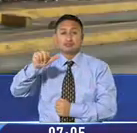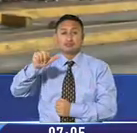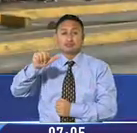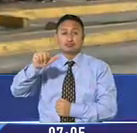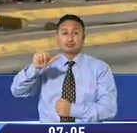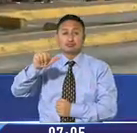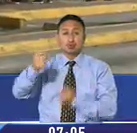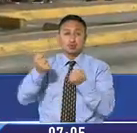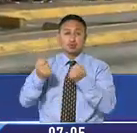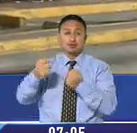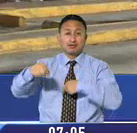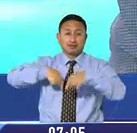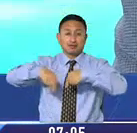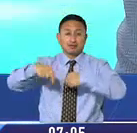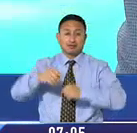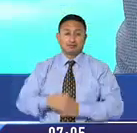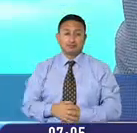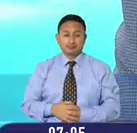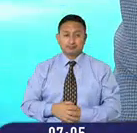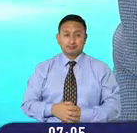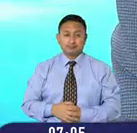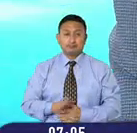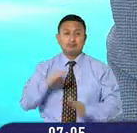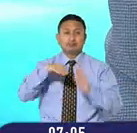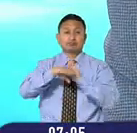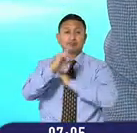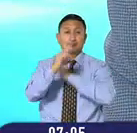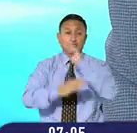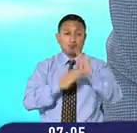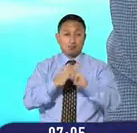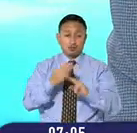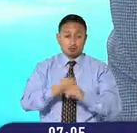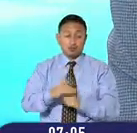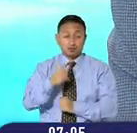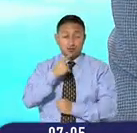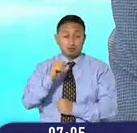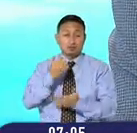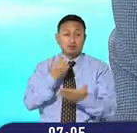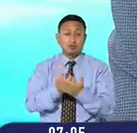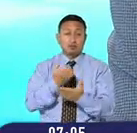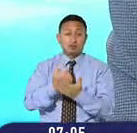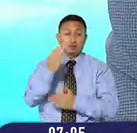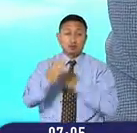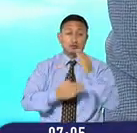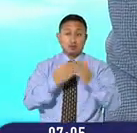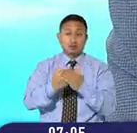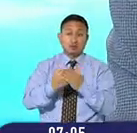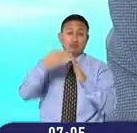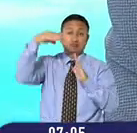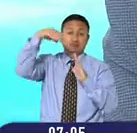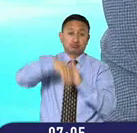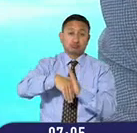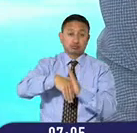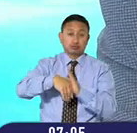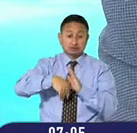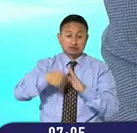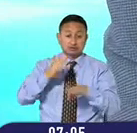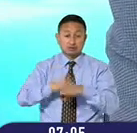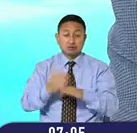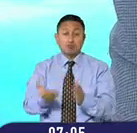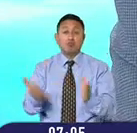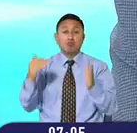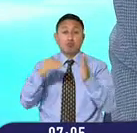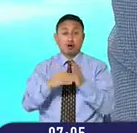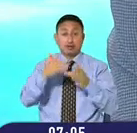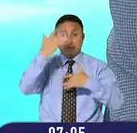Transporte Terrestre. El Banco Mundial prevé que la economía mundial decaiga este 2022 a causa del avance de la variante Omicron y